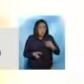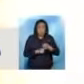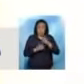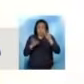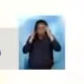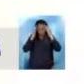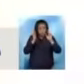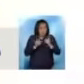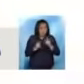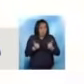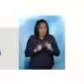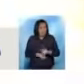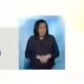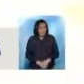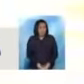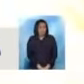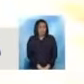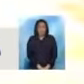pronósticos no son favorables.